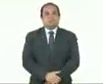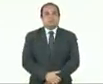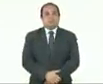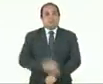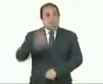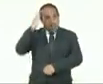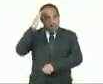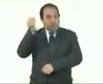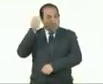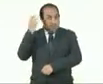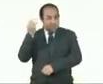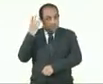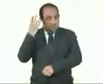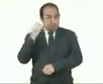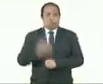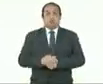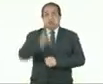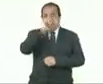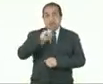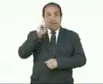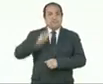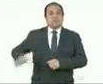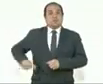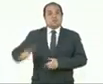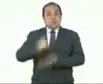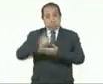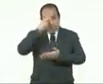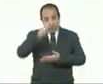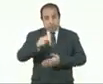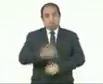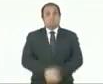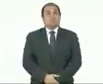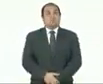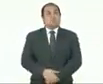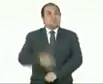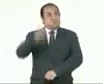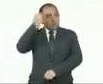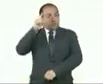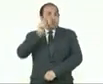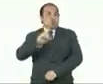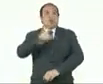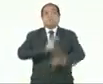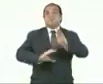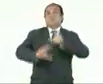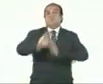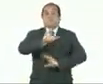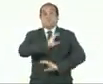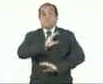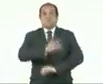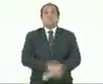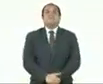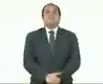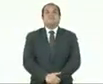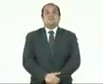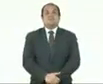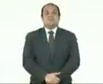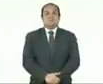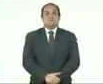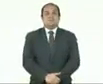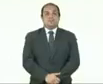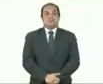Preside este acto la jefa de gobierno de la Ciudad de México, doctora Claudia Sheinbaum Pardo.